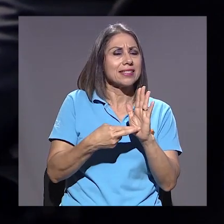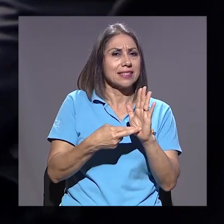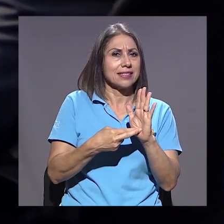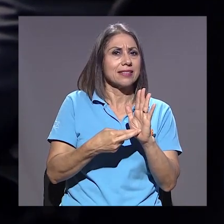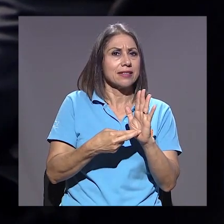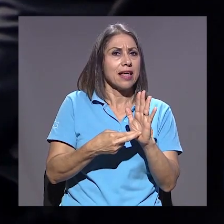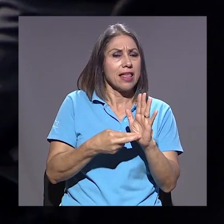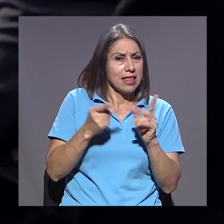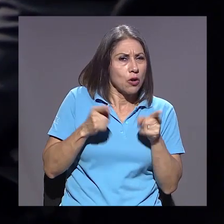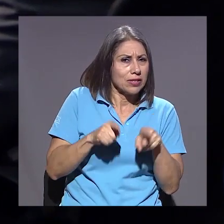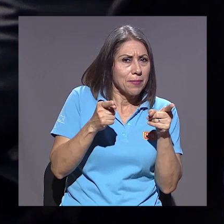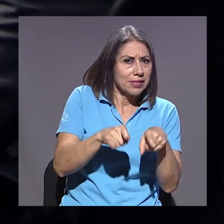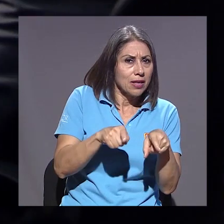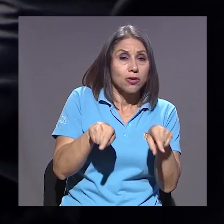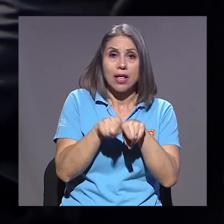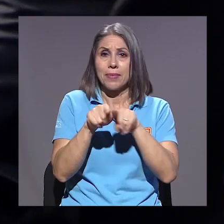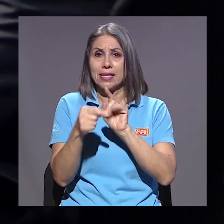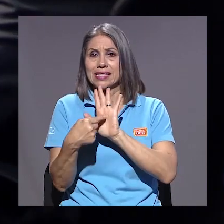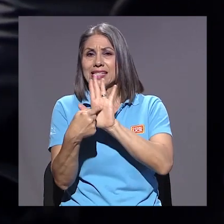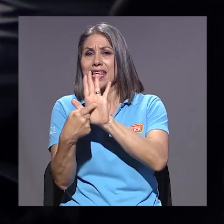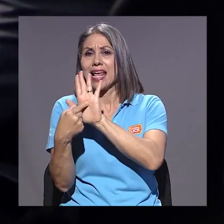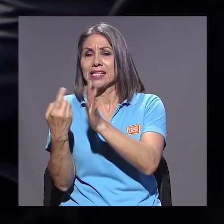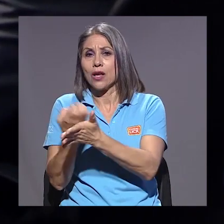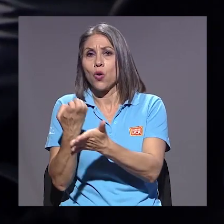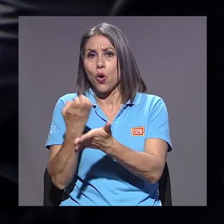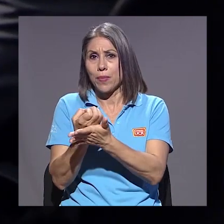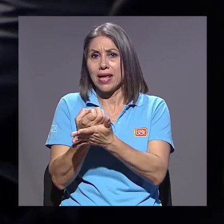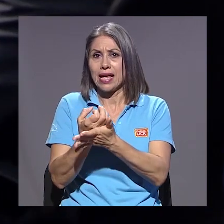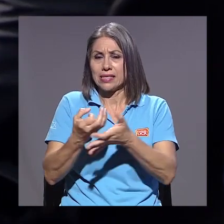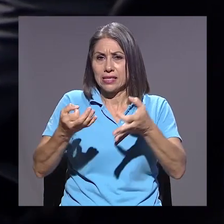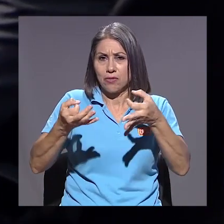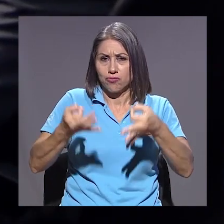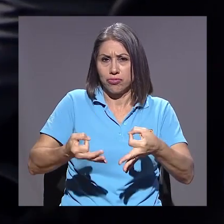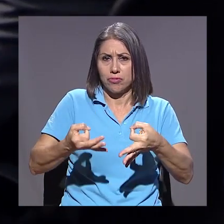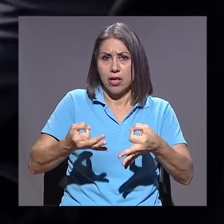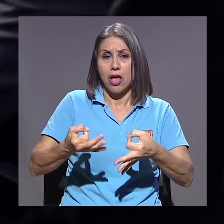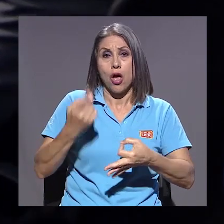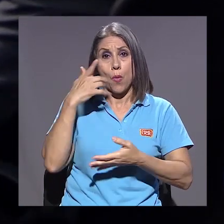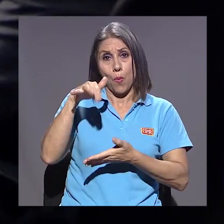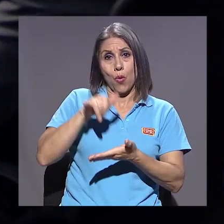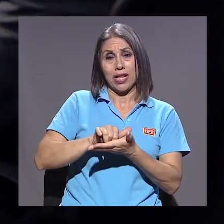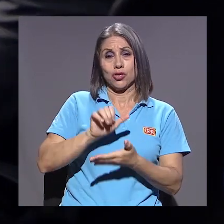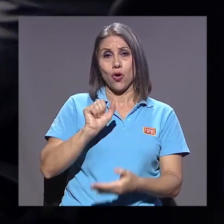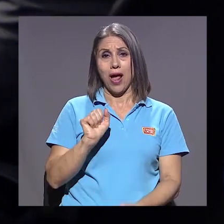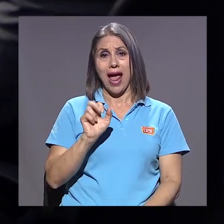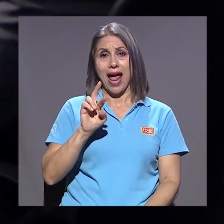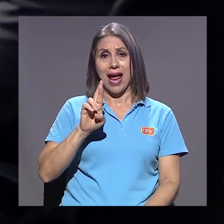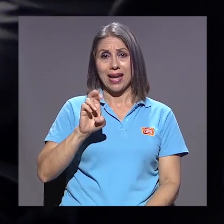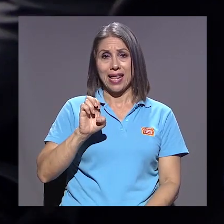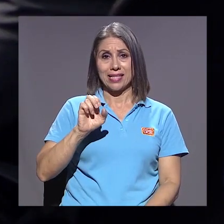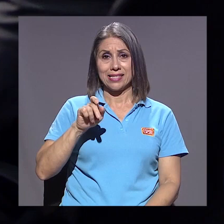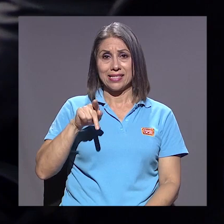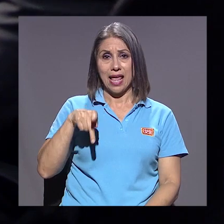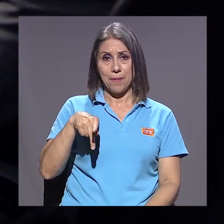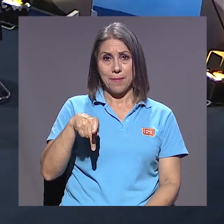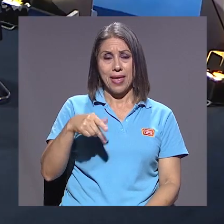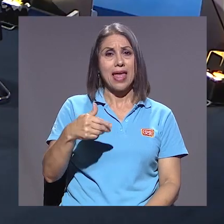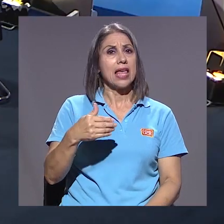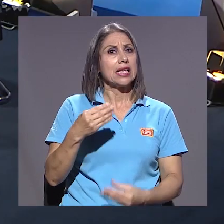económicas sean correctas. Por eso hemos estado muy ocupados en ARECEP de tener un reglamento de servicios auxiliares,